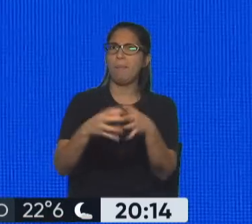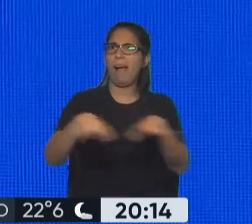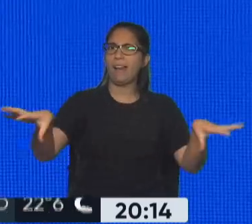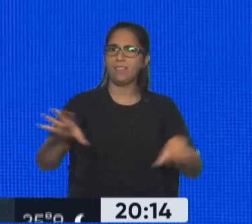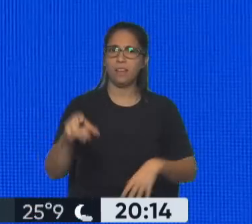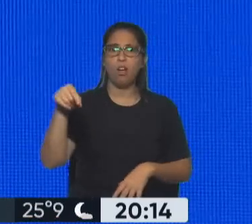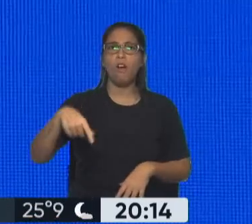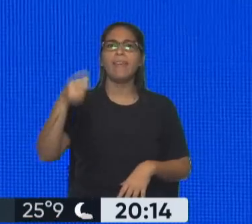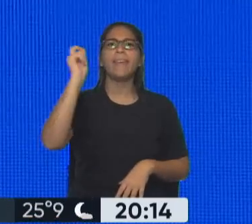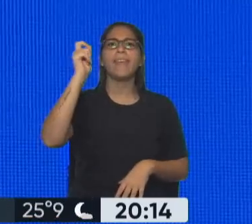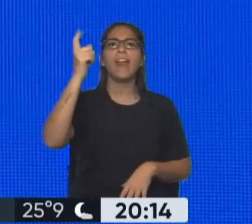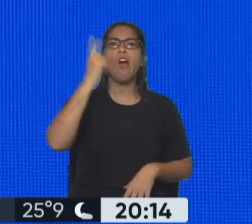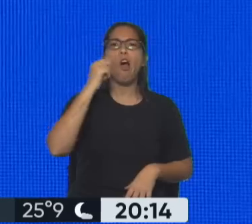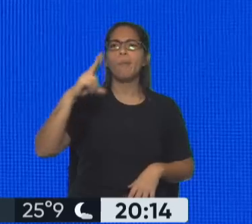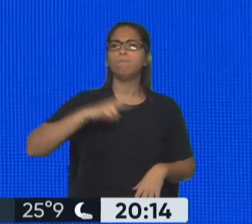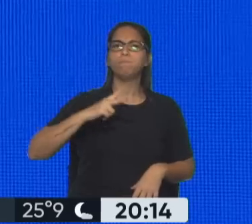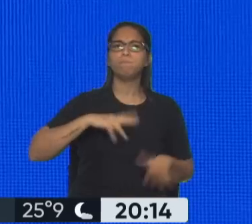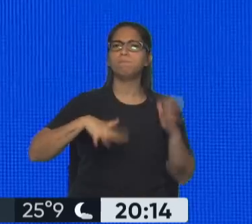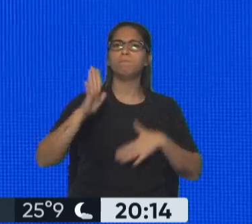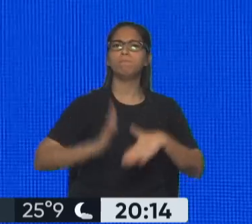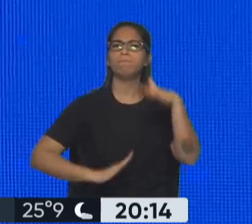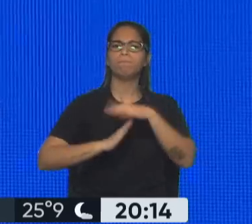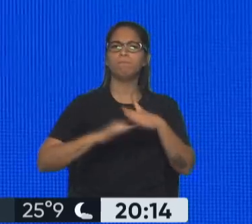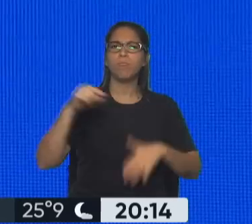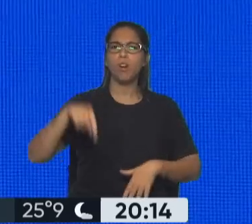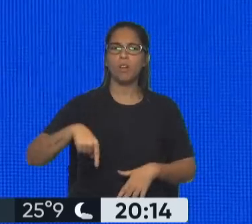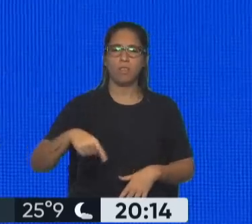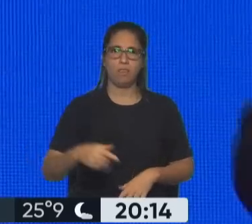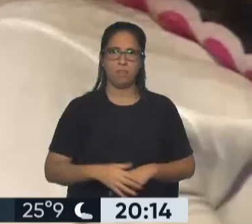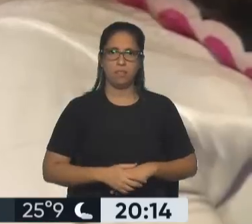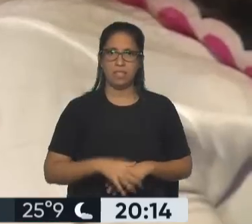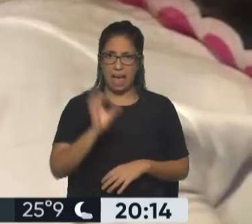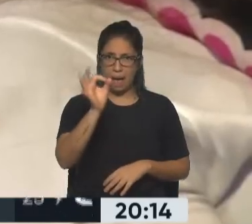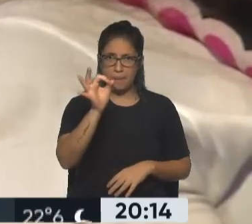¿Quién es el hombre más rico del mundo hoy? ¿Lo saben? Bueno, cuando el capitalismo